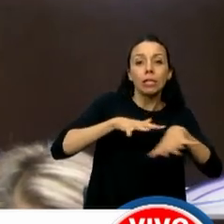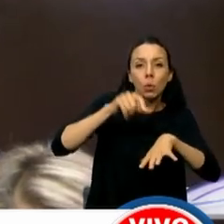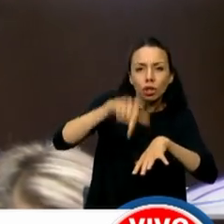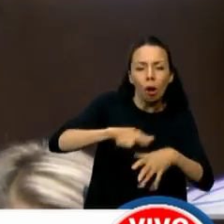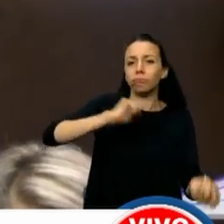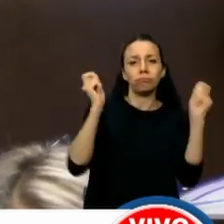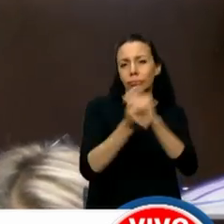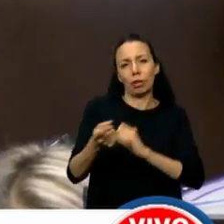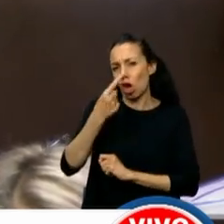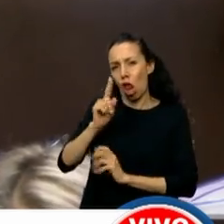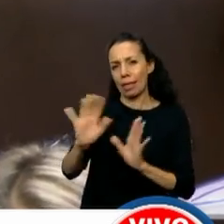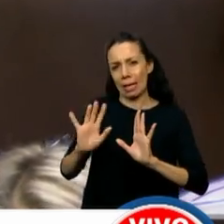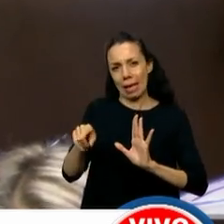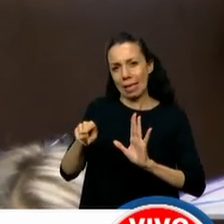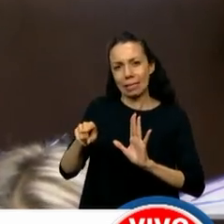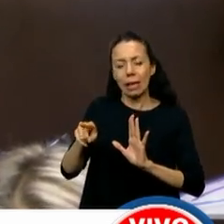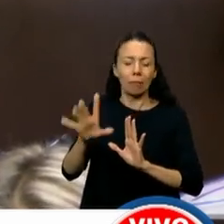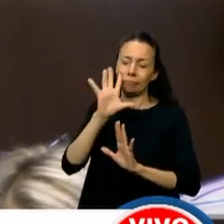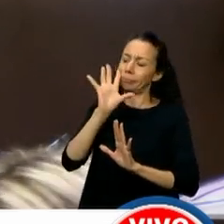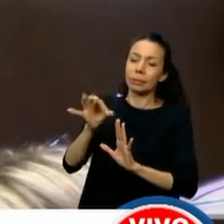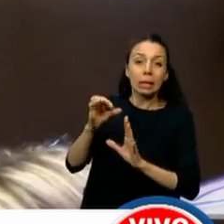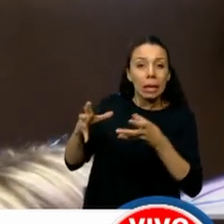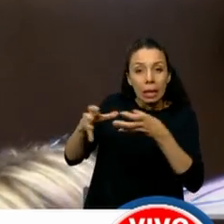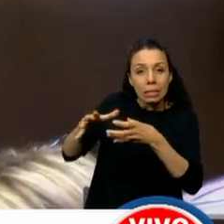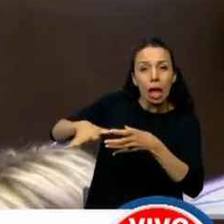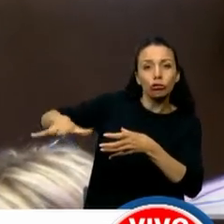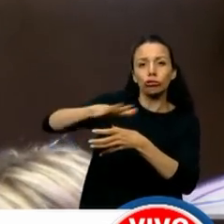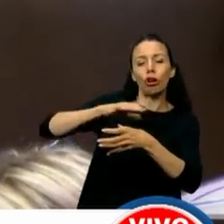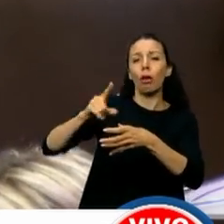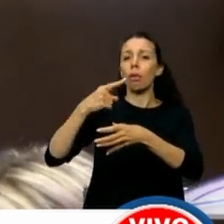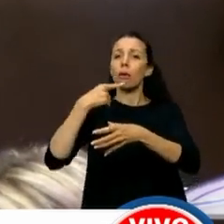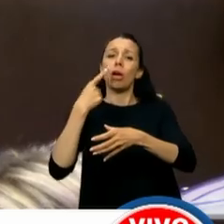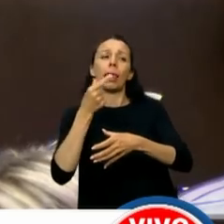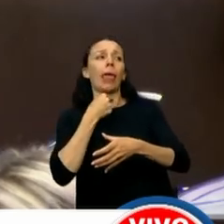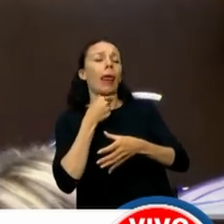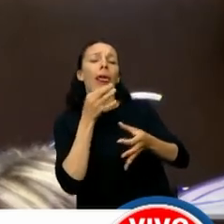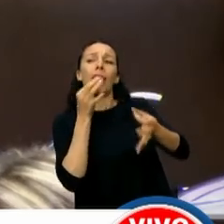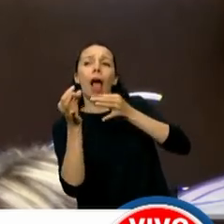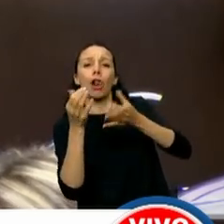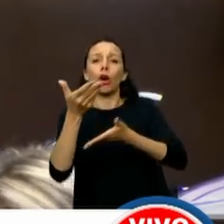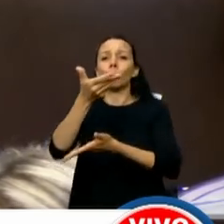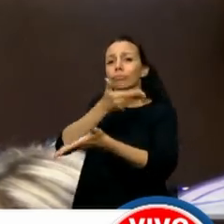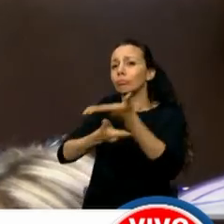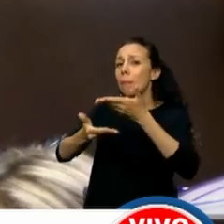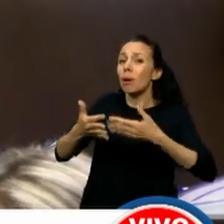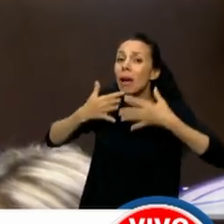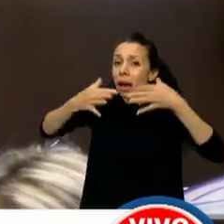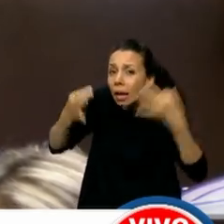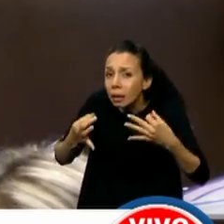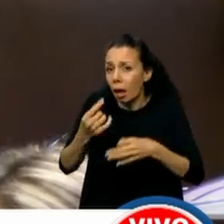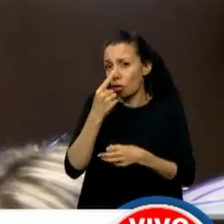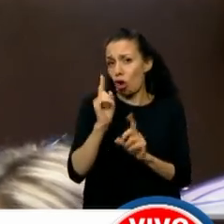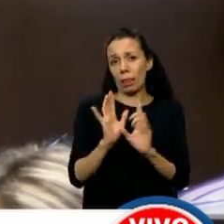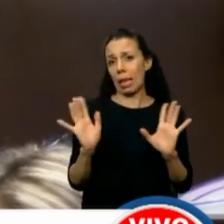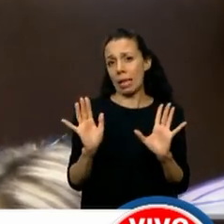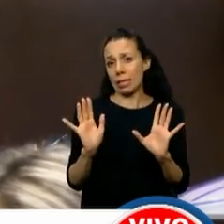claramente hay un sector que el pico dice que quieren dialogar pero en la realidad no les interesa